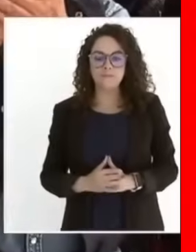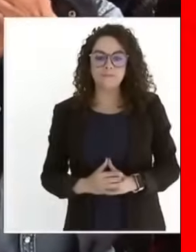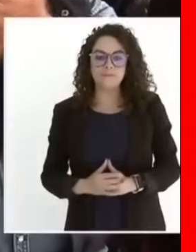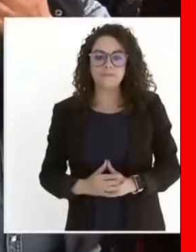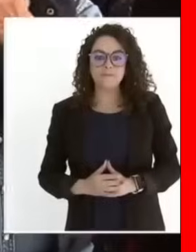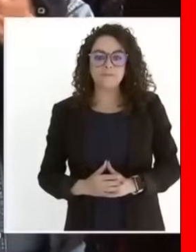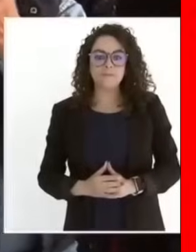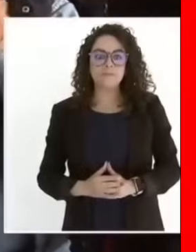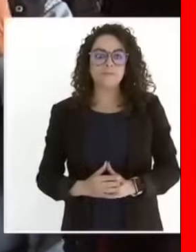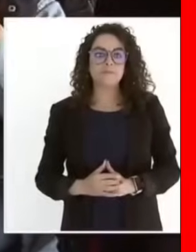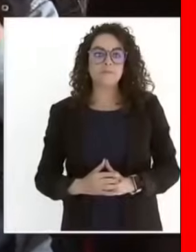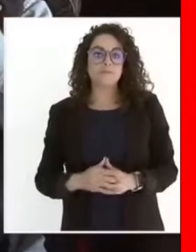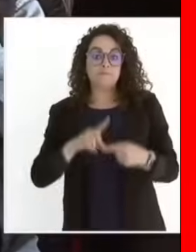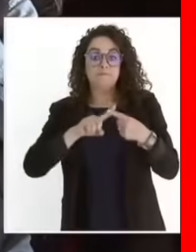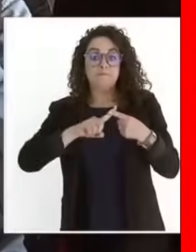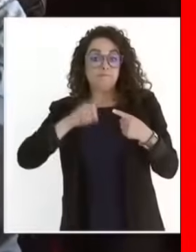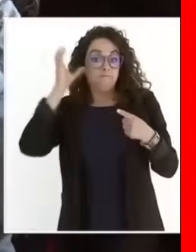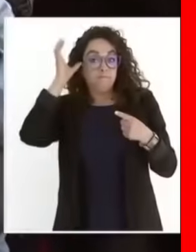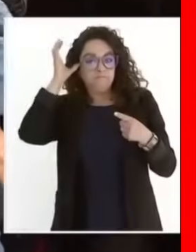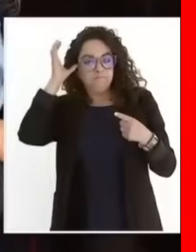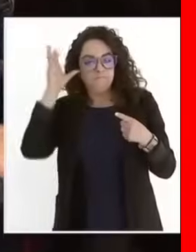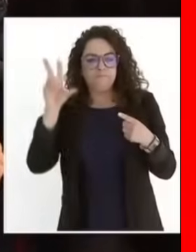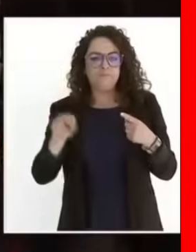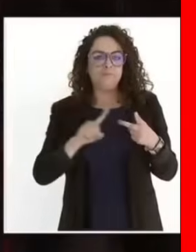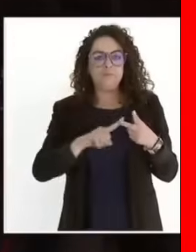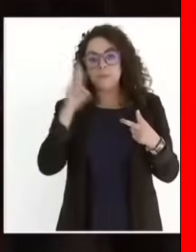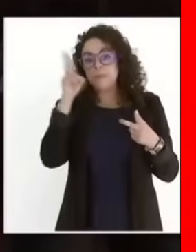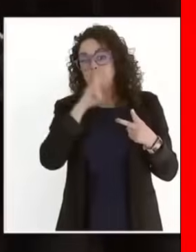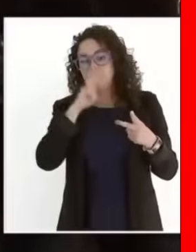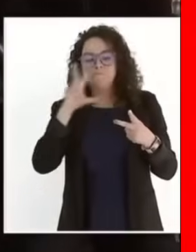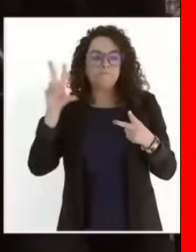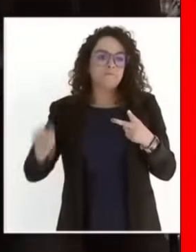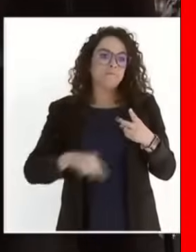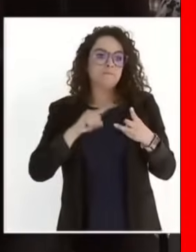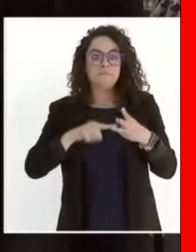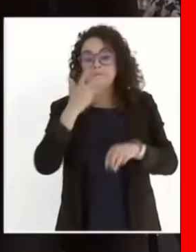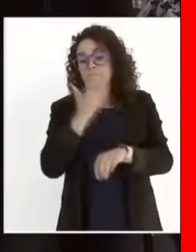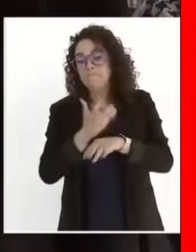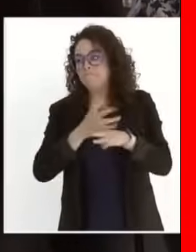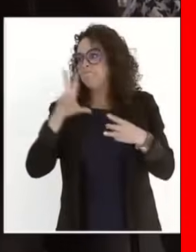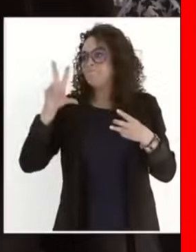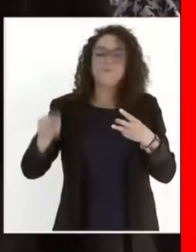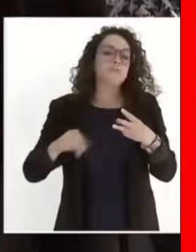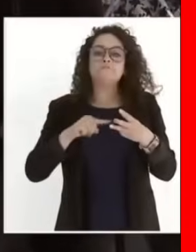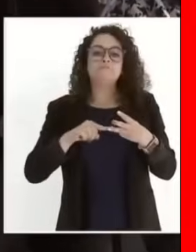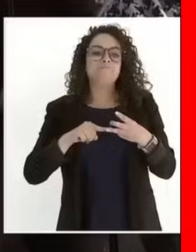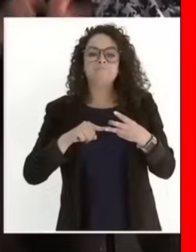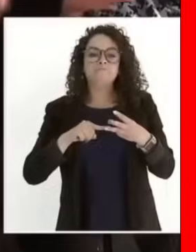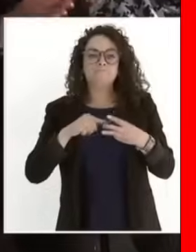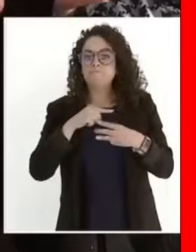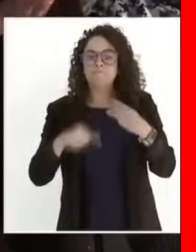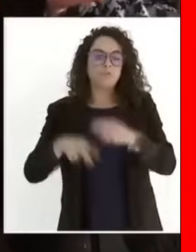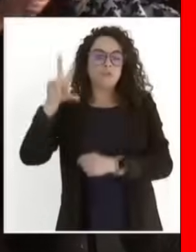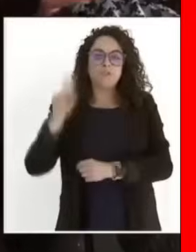Rusia ni de China ni de Estados Unidos el petróleo y El litio son de la nación